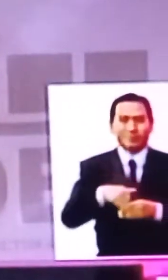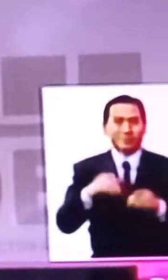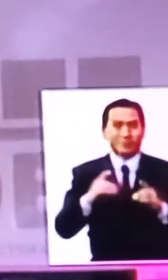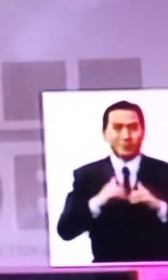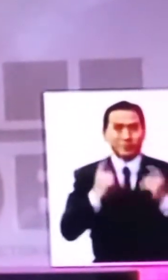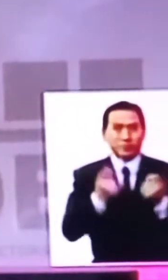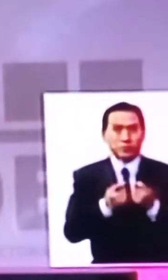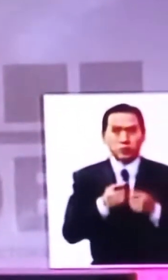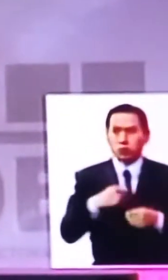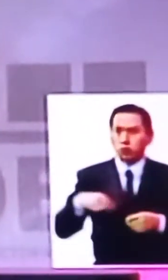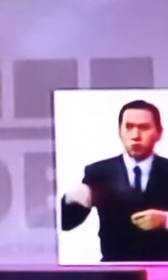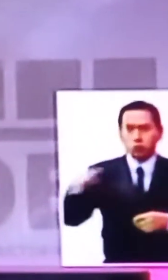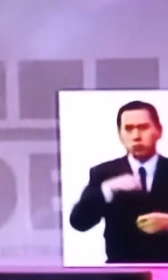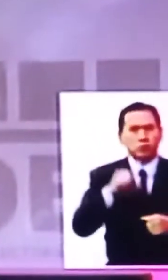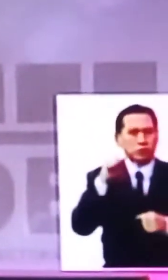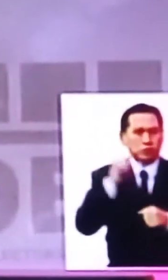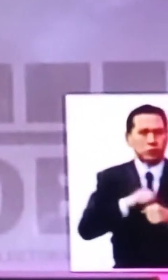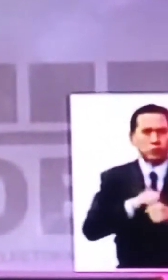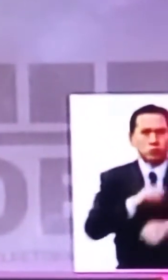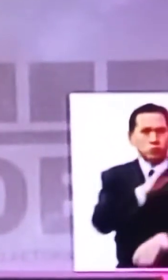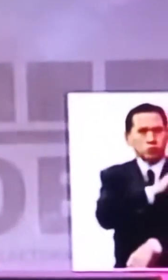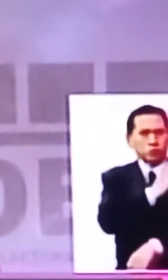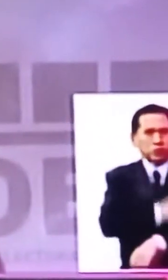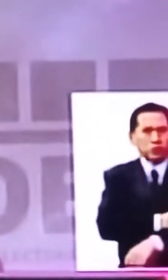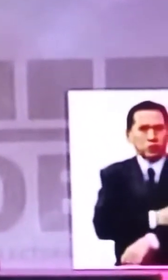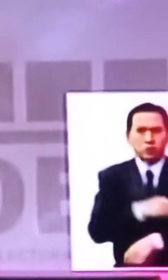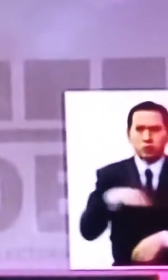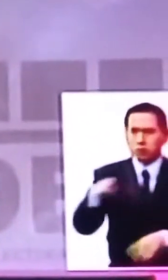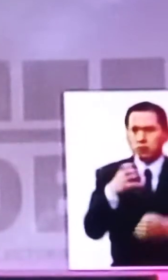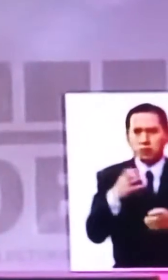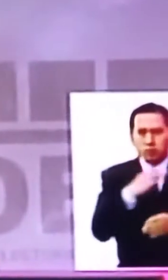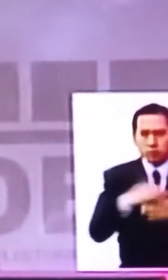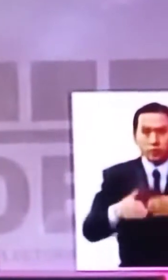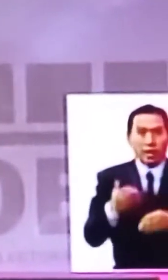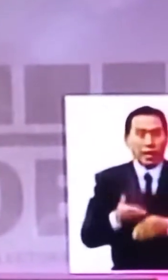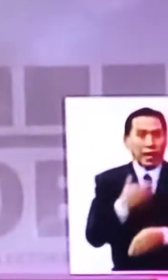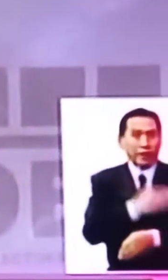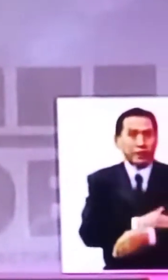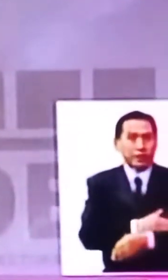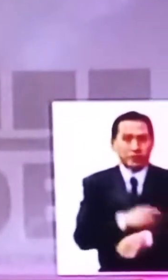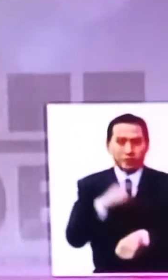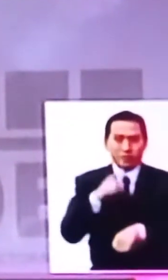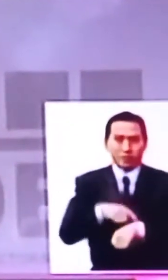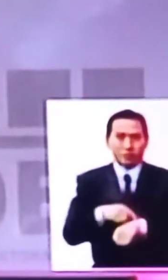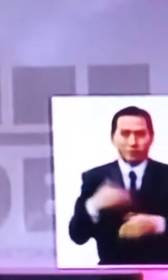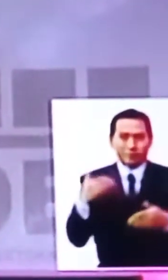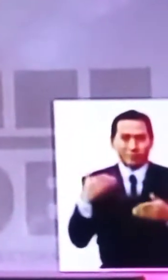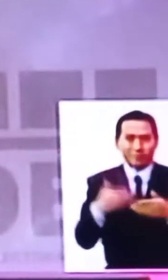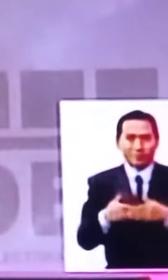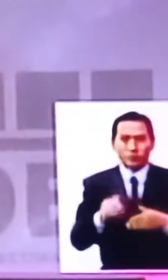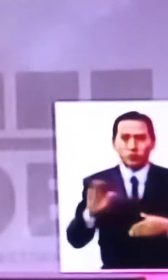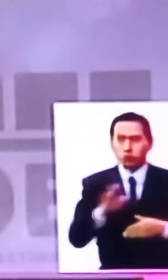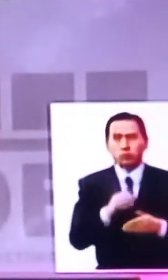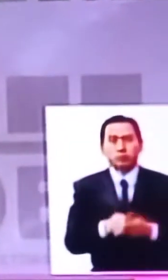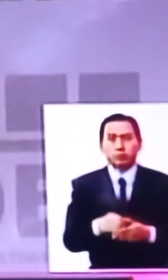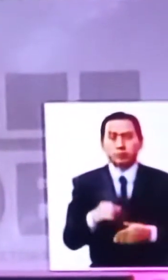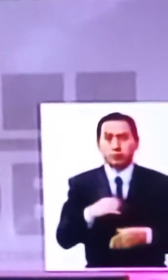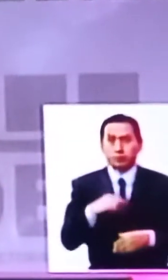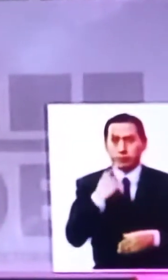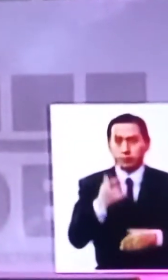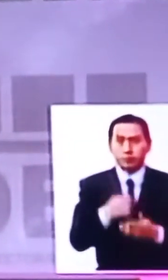haciendo un esfuerzo para terminar antes incluso del plazo máximo que tienen. Como he señalado,